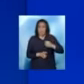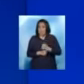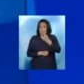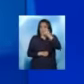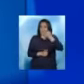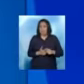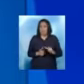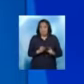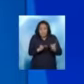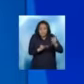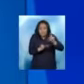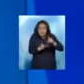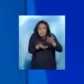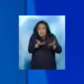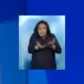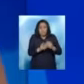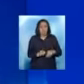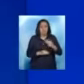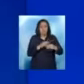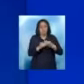luchando por un cupo al Mundial de Rusia.